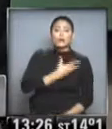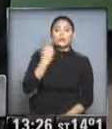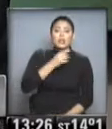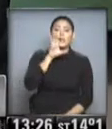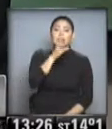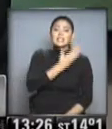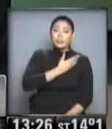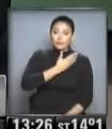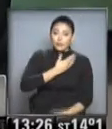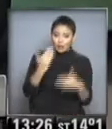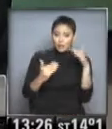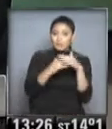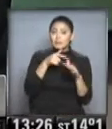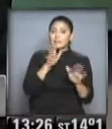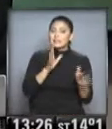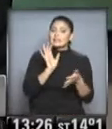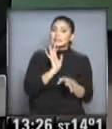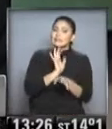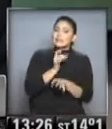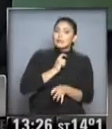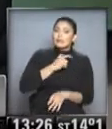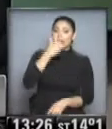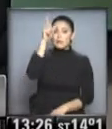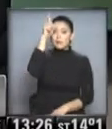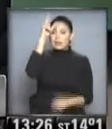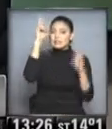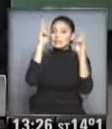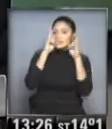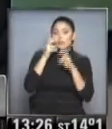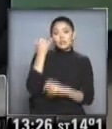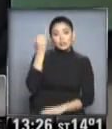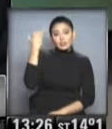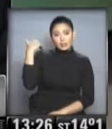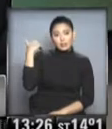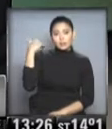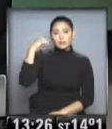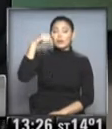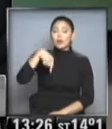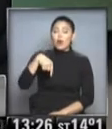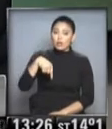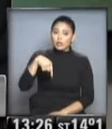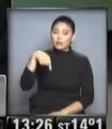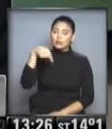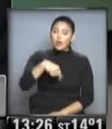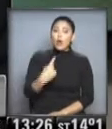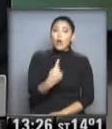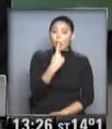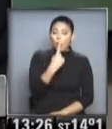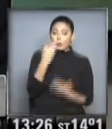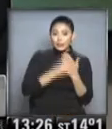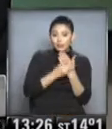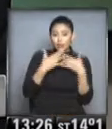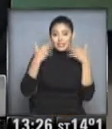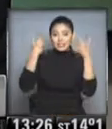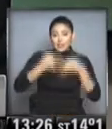están tratando de hacer un lavado interna en su policía se lo viene haciendo hace tiempo lo que dijo hoy en uno de los ministros de